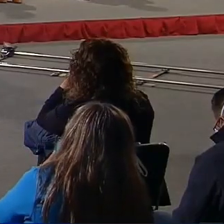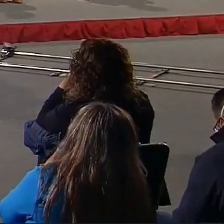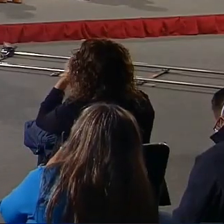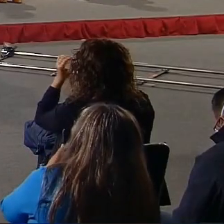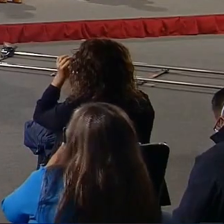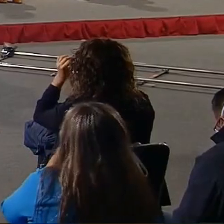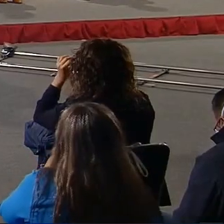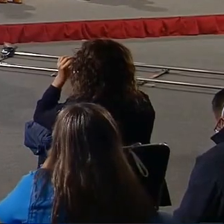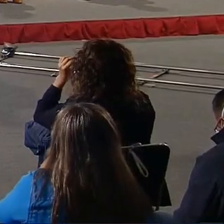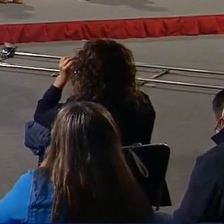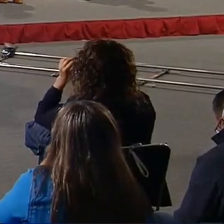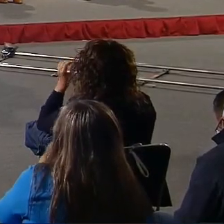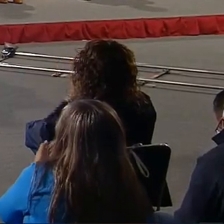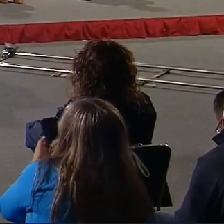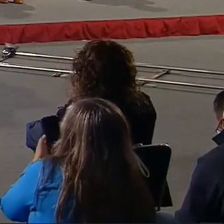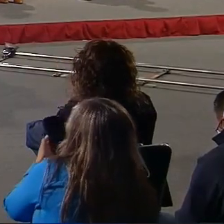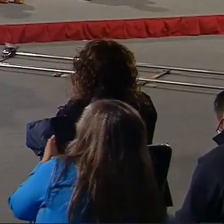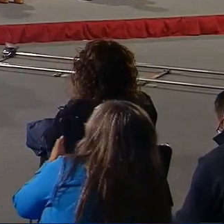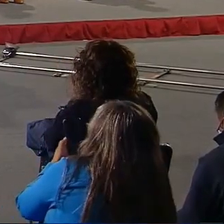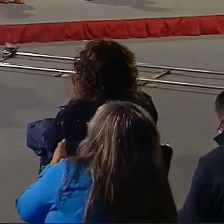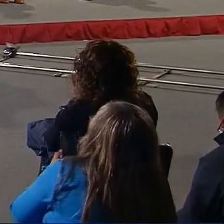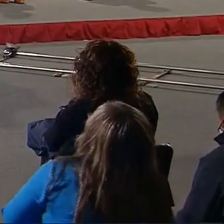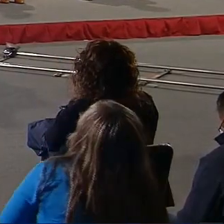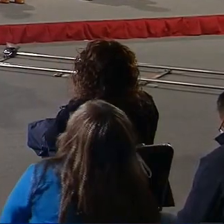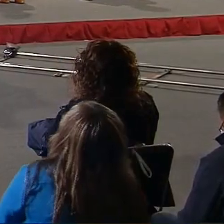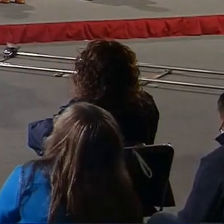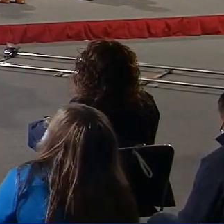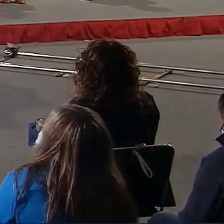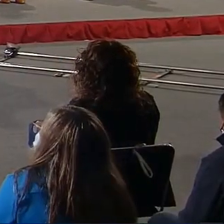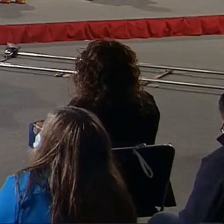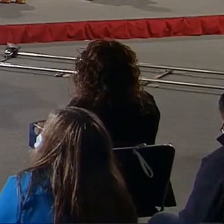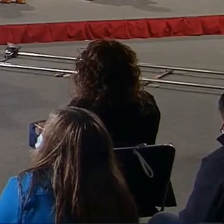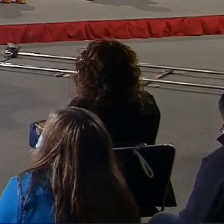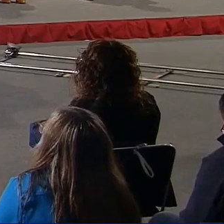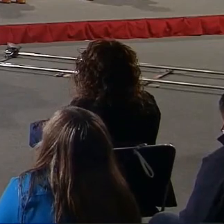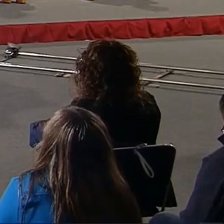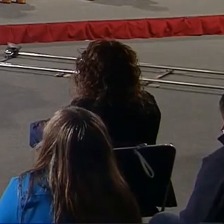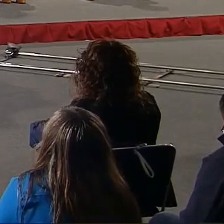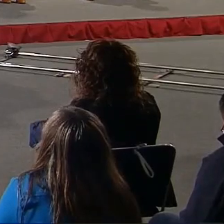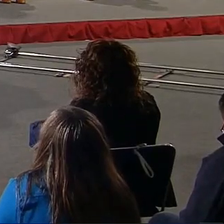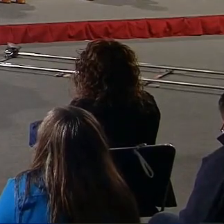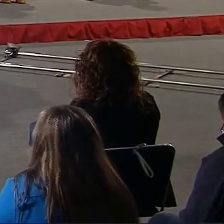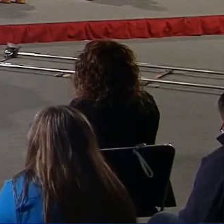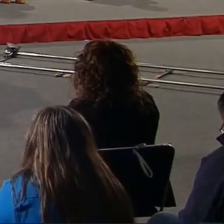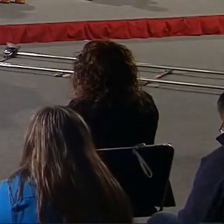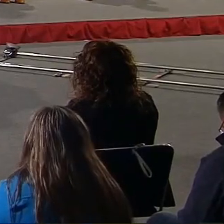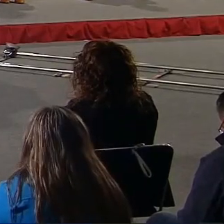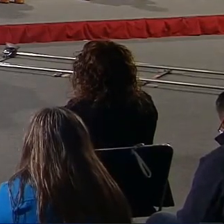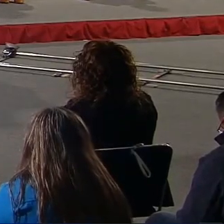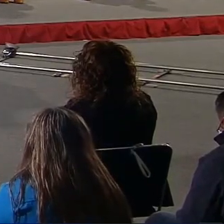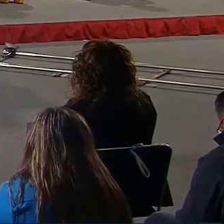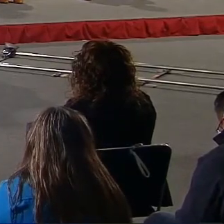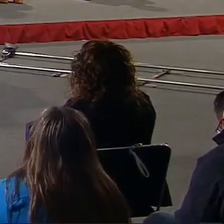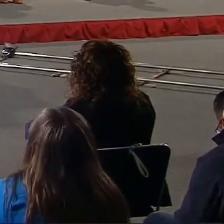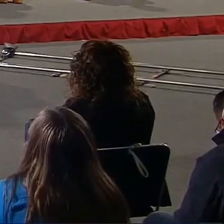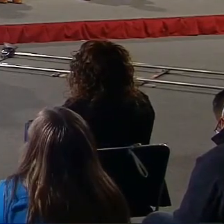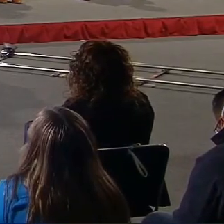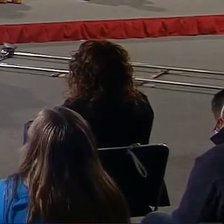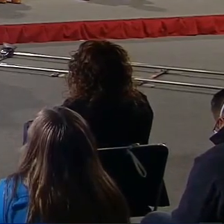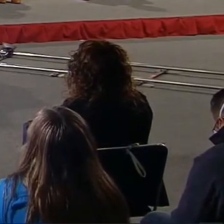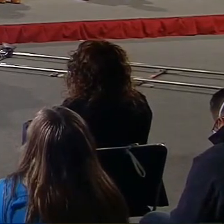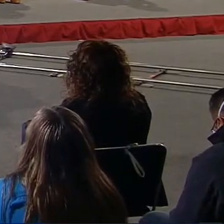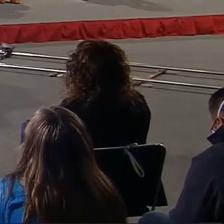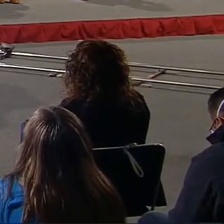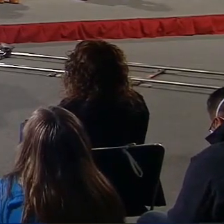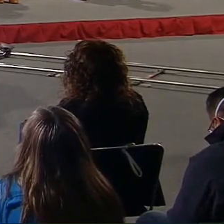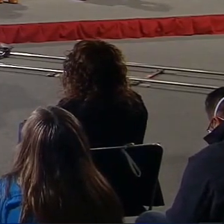tres marcas que continuaron siendo aliados de los consumidores en esta semana pasada fue Repsol,